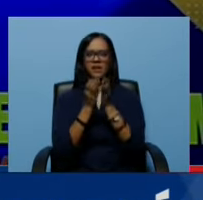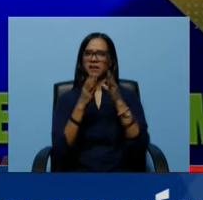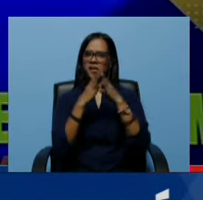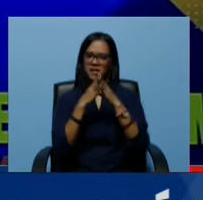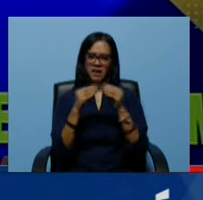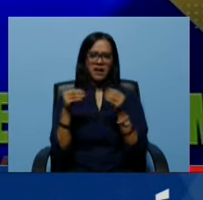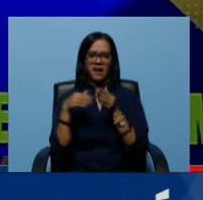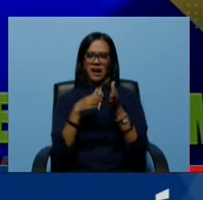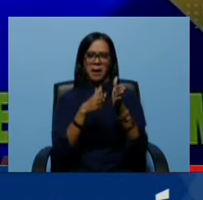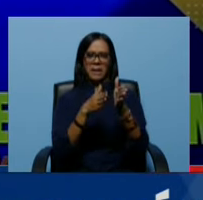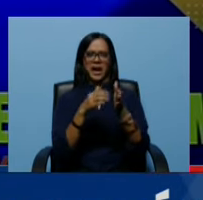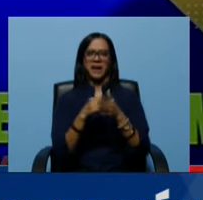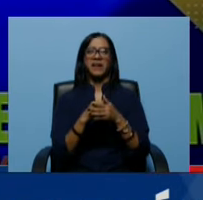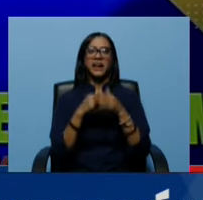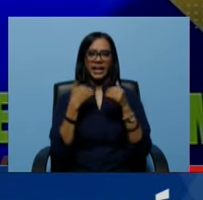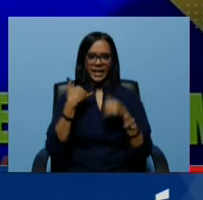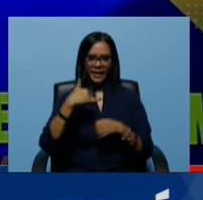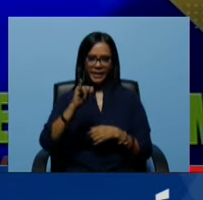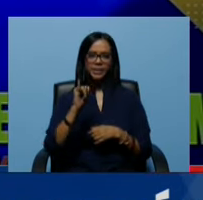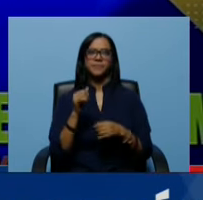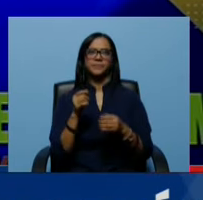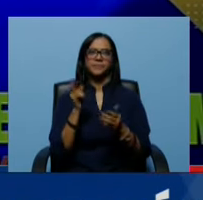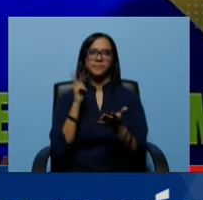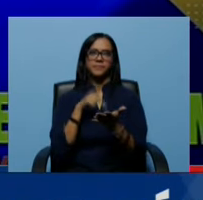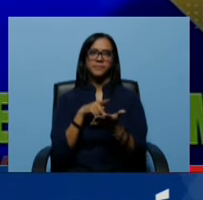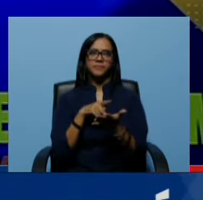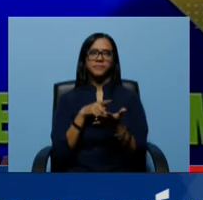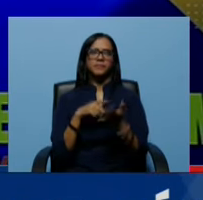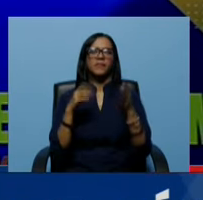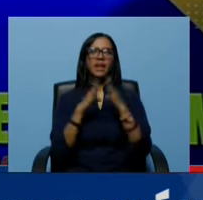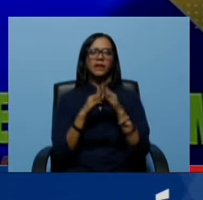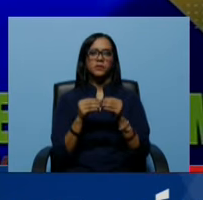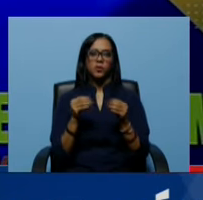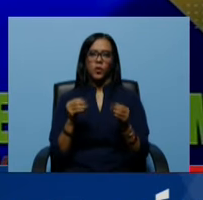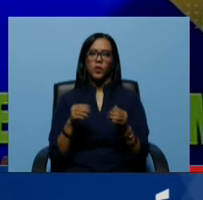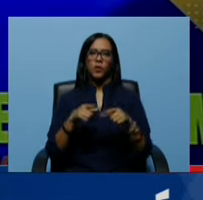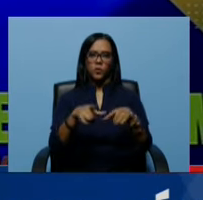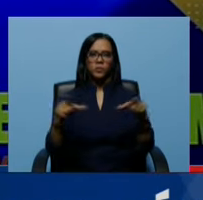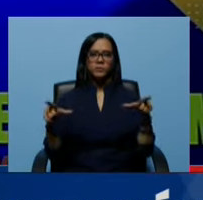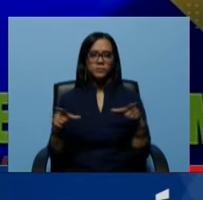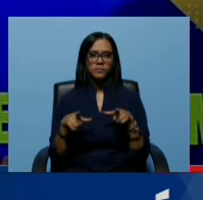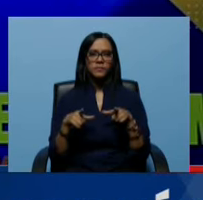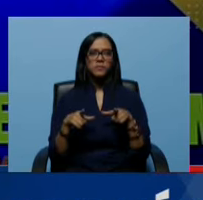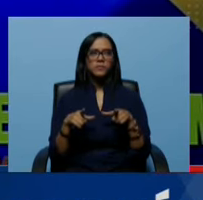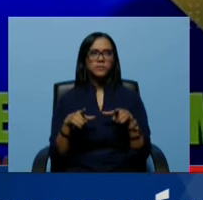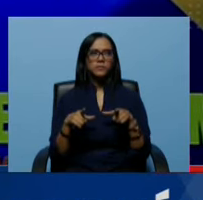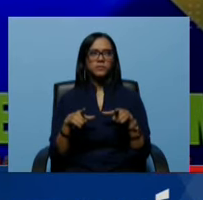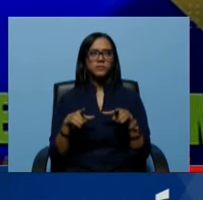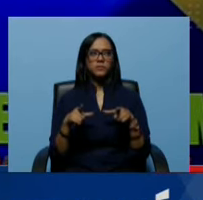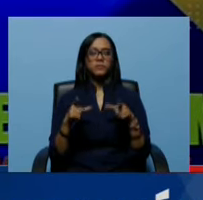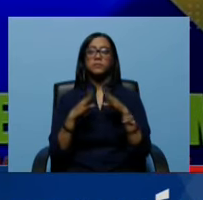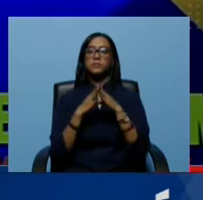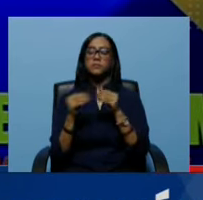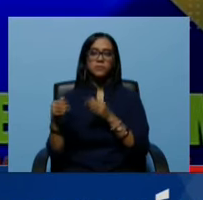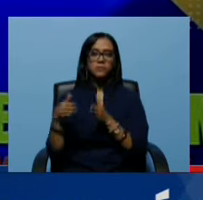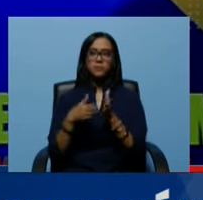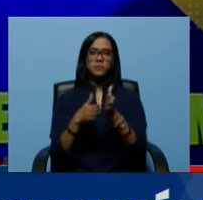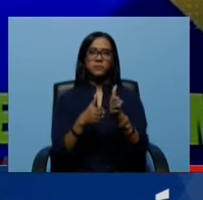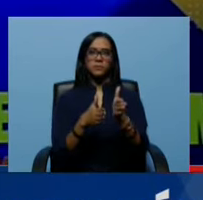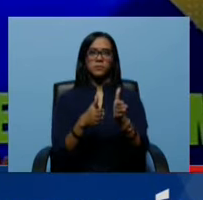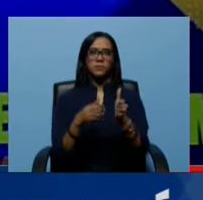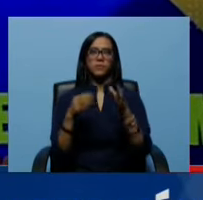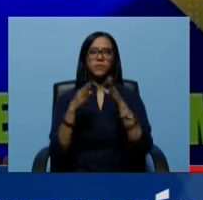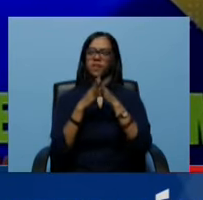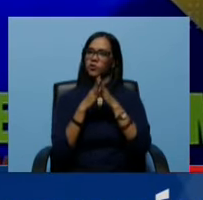caminos que hay para llegar a todos los destinos, todos los caminos, todas